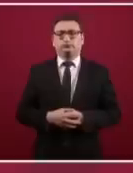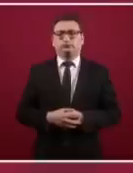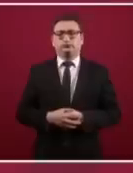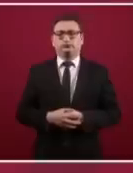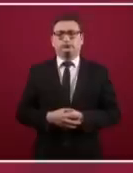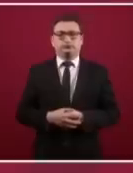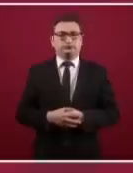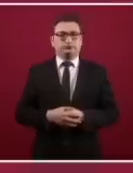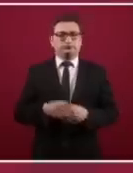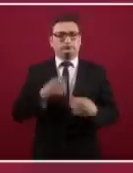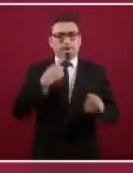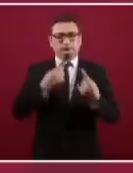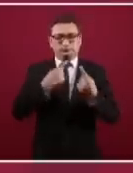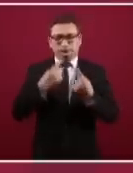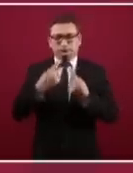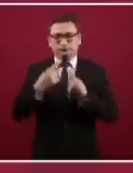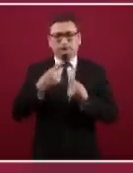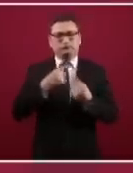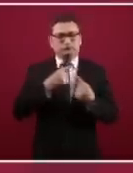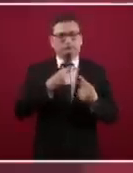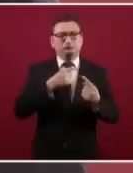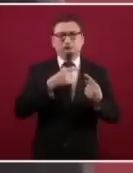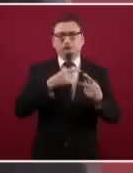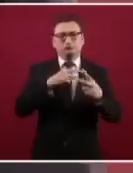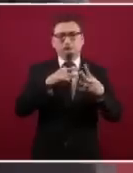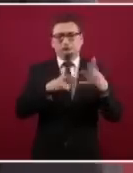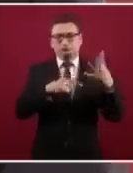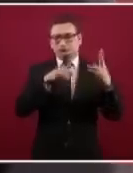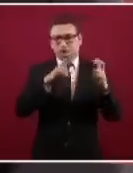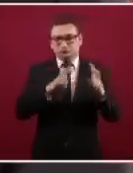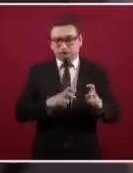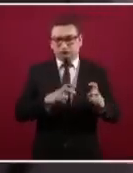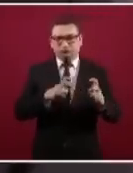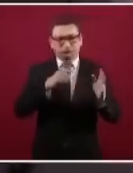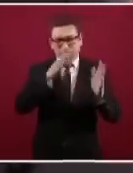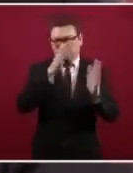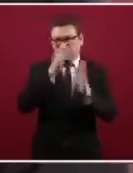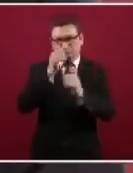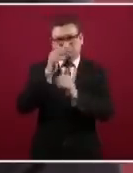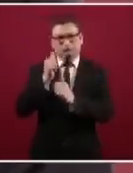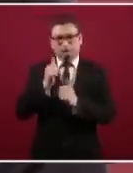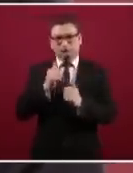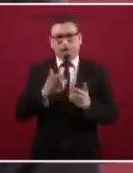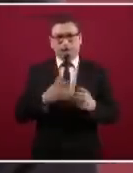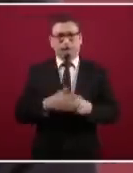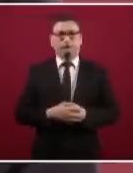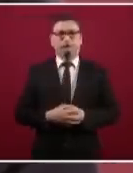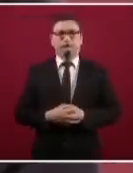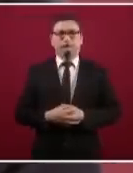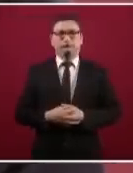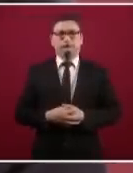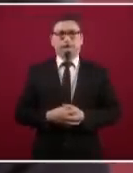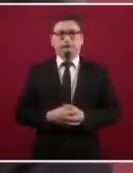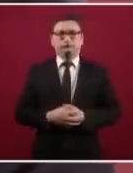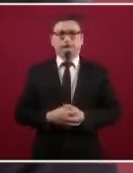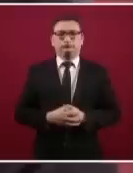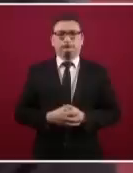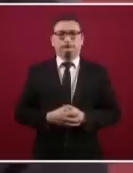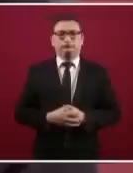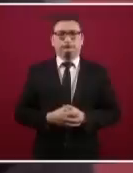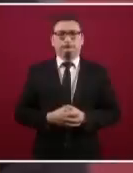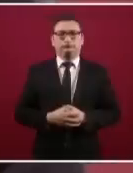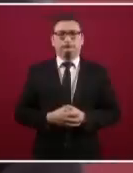llegar a acuerdos en algunos temas que ya están aprobados.